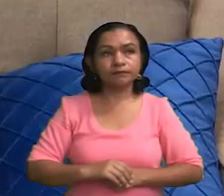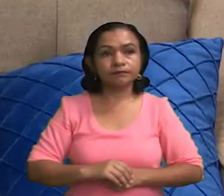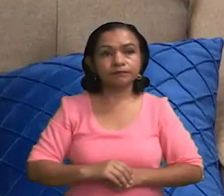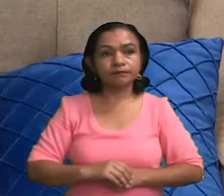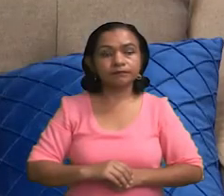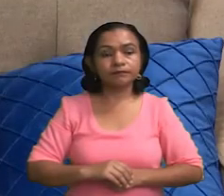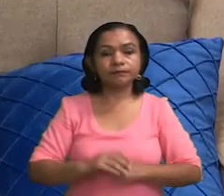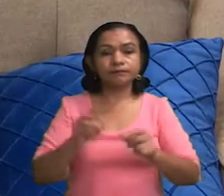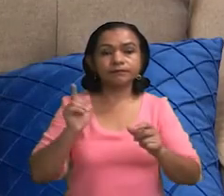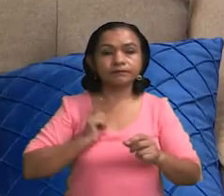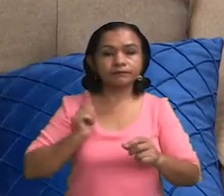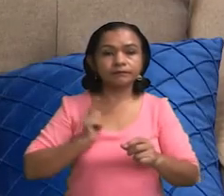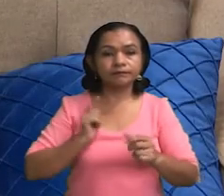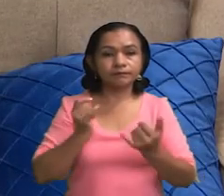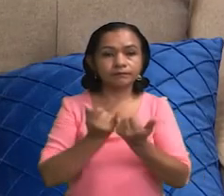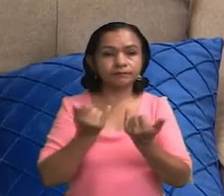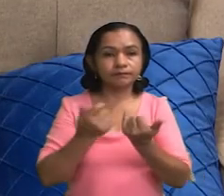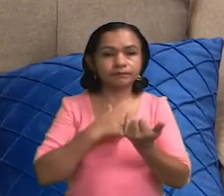Ahí está, diputado,